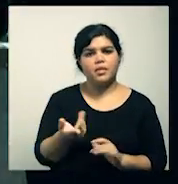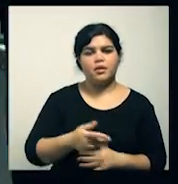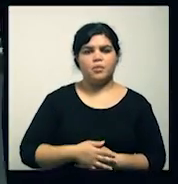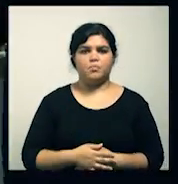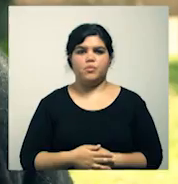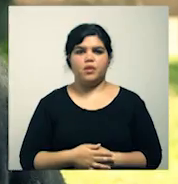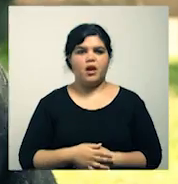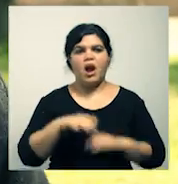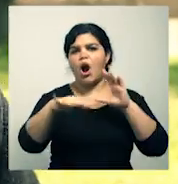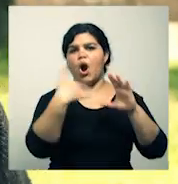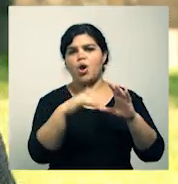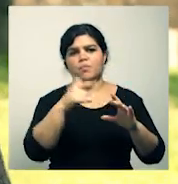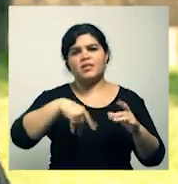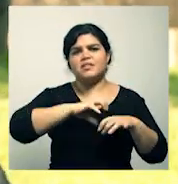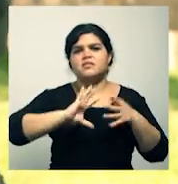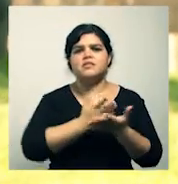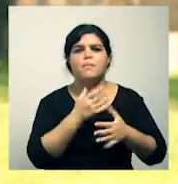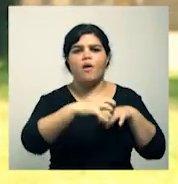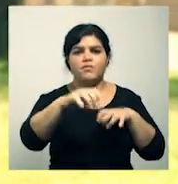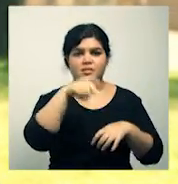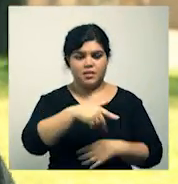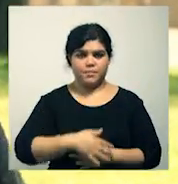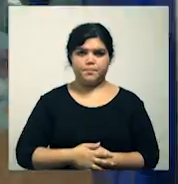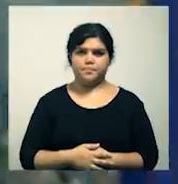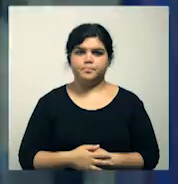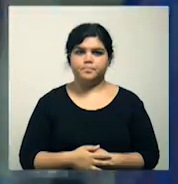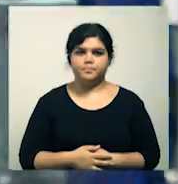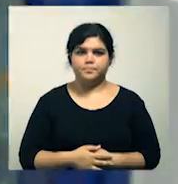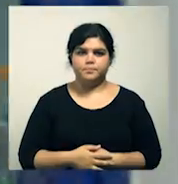masa. Después de pato correspondencia por la oficina.